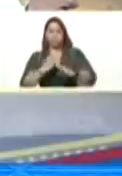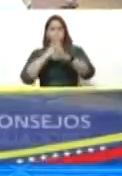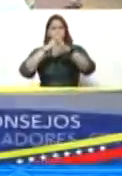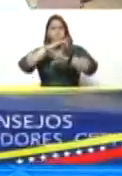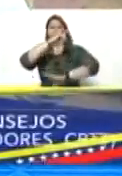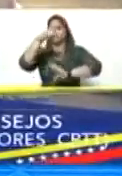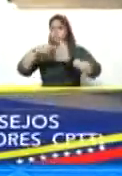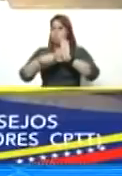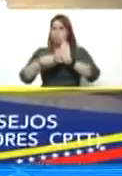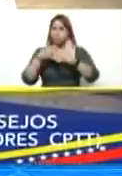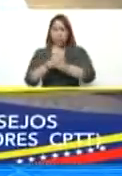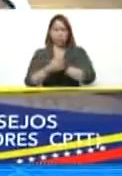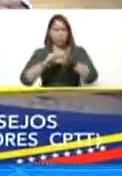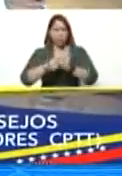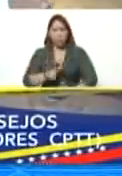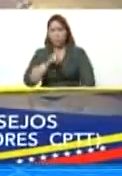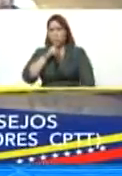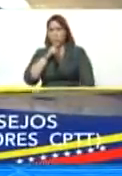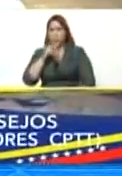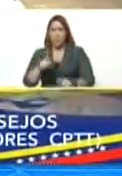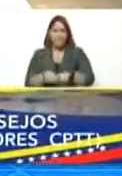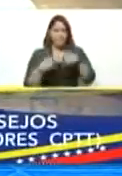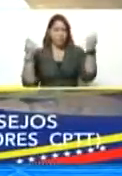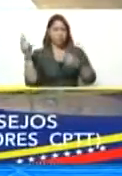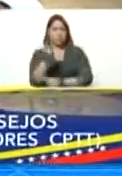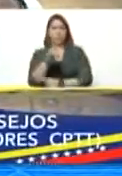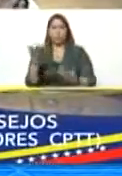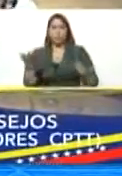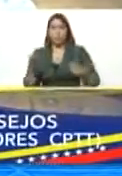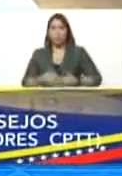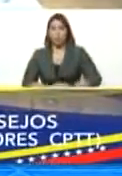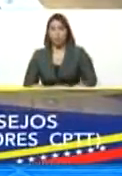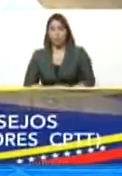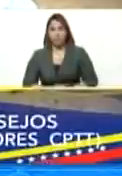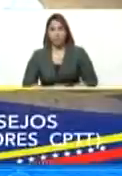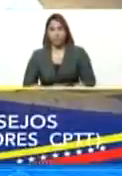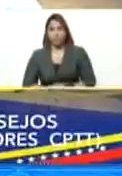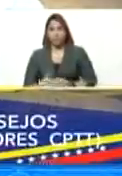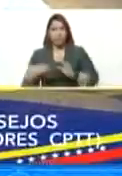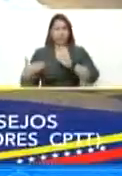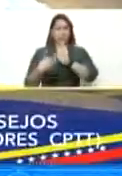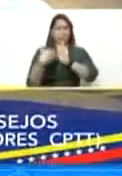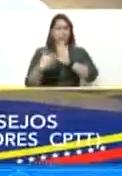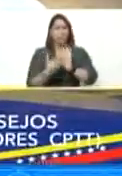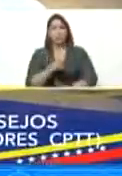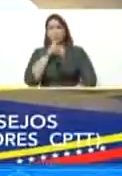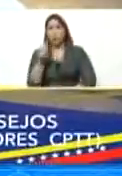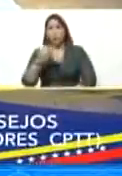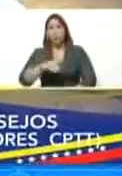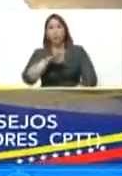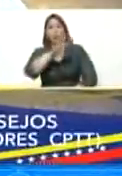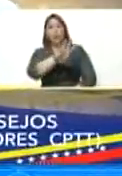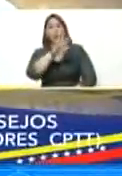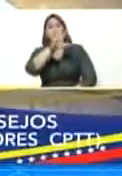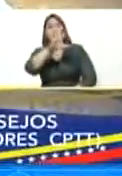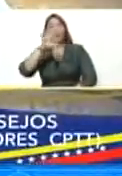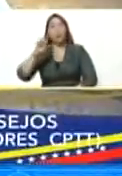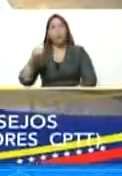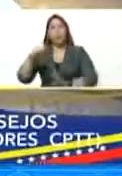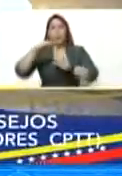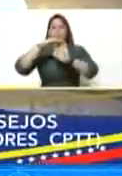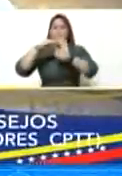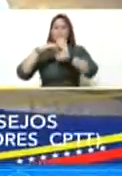total, a la quiebra de Venezuela, a través del ataque. Más de 450